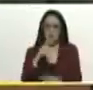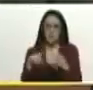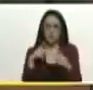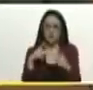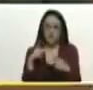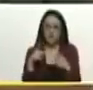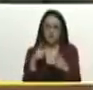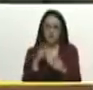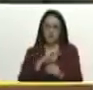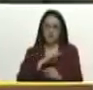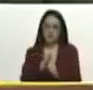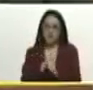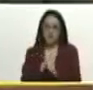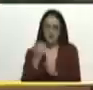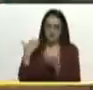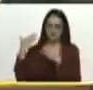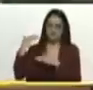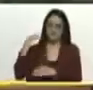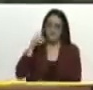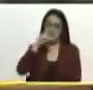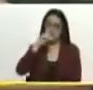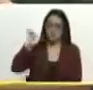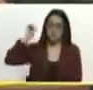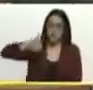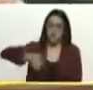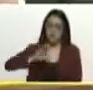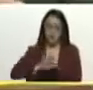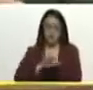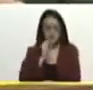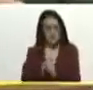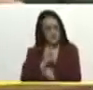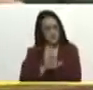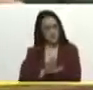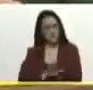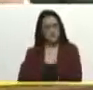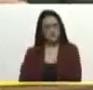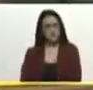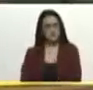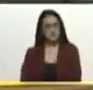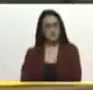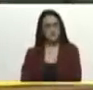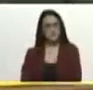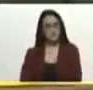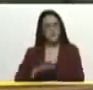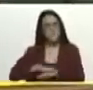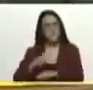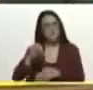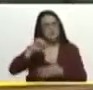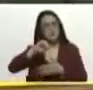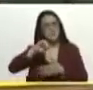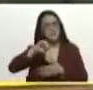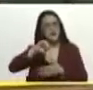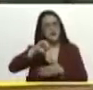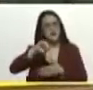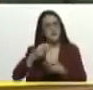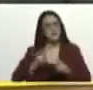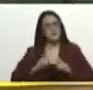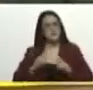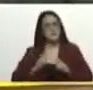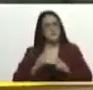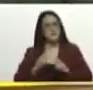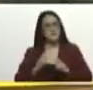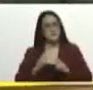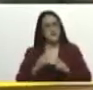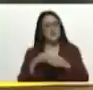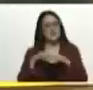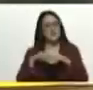de trabajo desde hace muchos años. ¿Por qué en Sudamérica vivimos tan